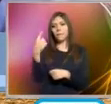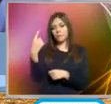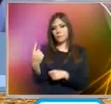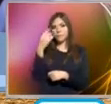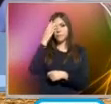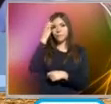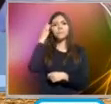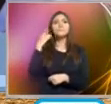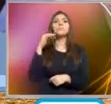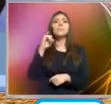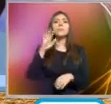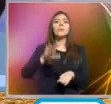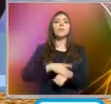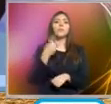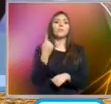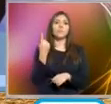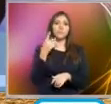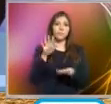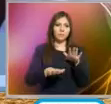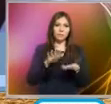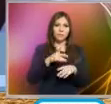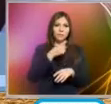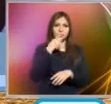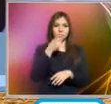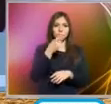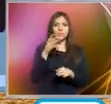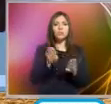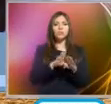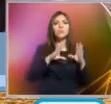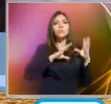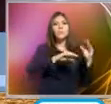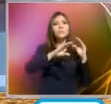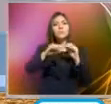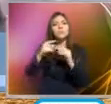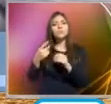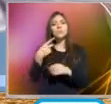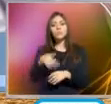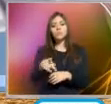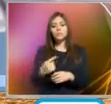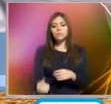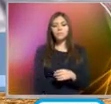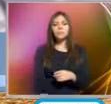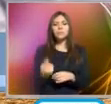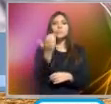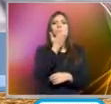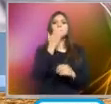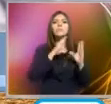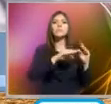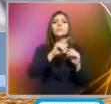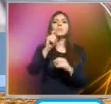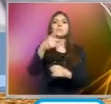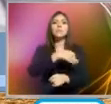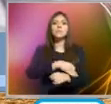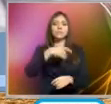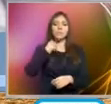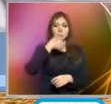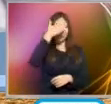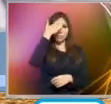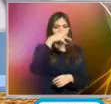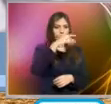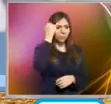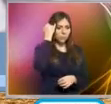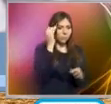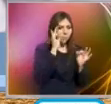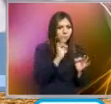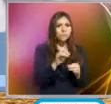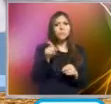Sí. Porque a lo mejor no estamos, o sea, hablábamos de valores en un inicio, entonces a lo mejor para mí es diferente la idea. Pero si yo sé que para ti es otra, entonces tenemos